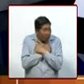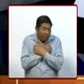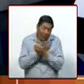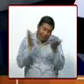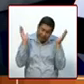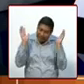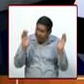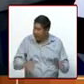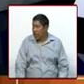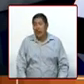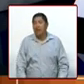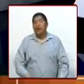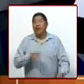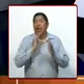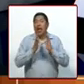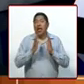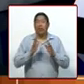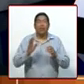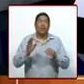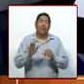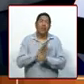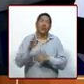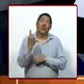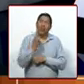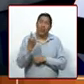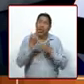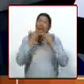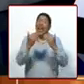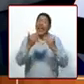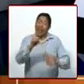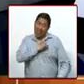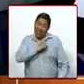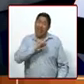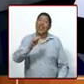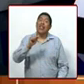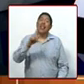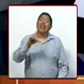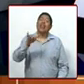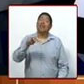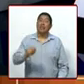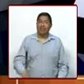obviamente, hablemos de llenar la soledad. Gracias, querido Adrián.